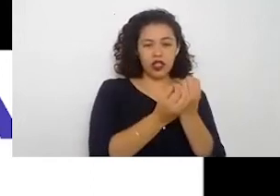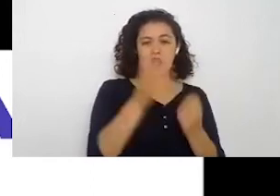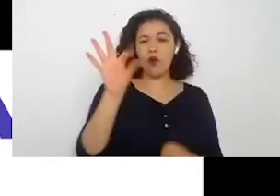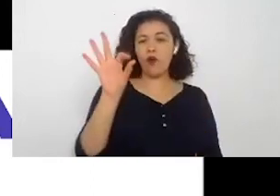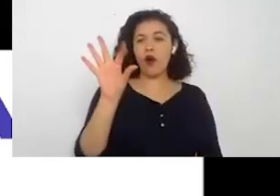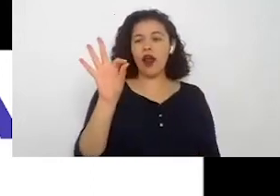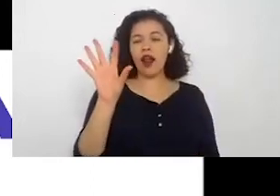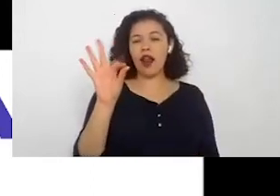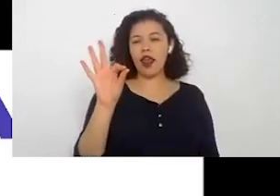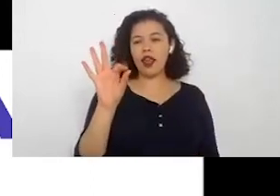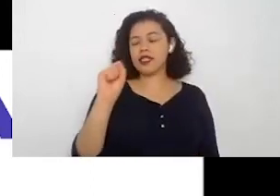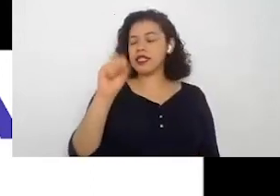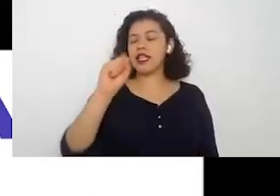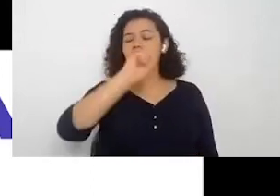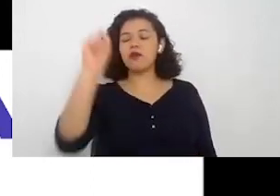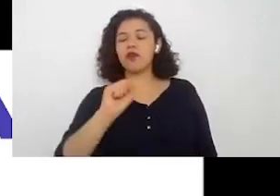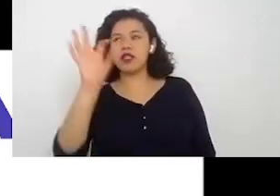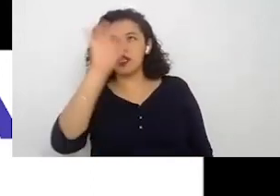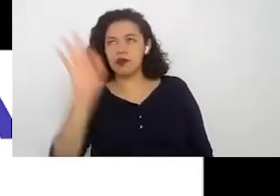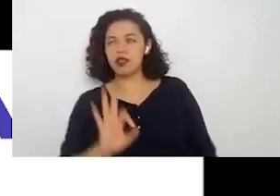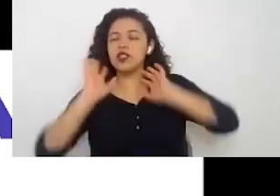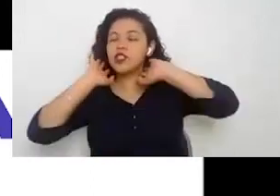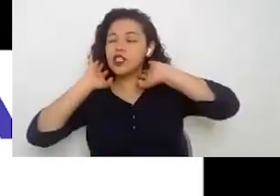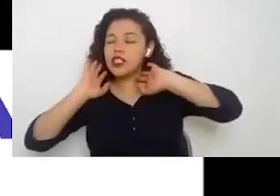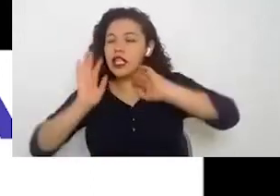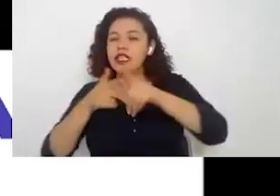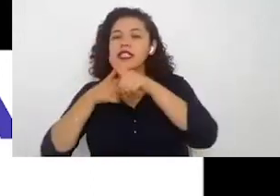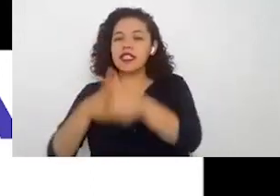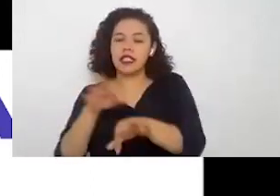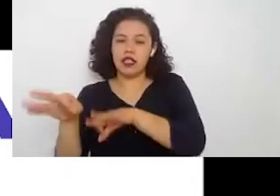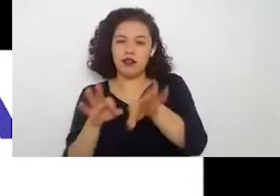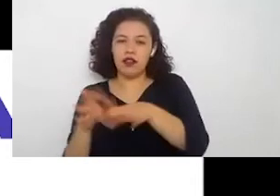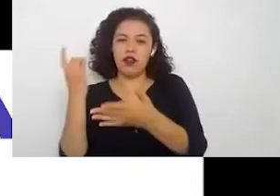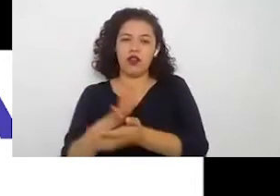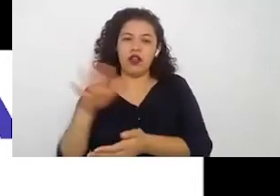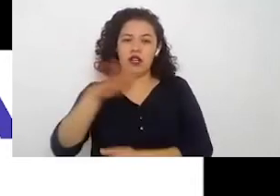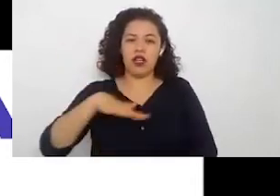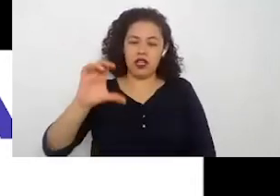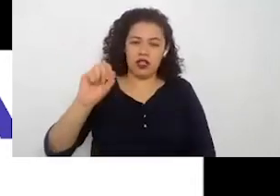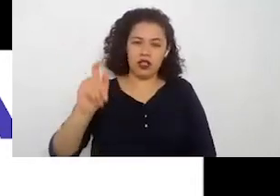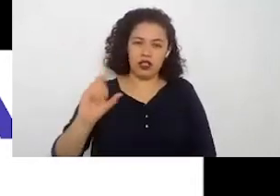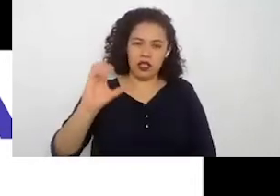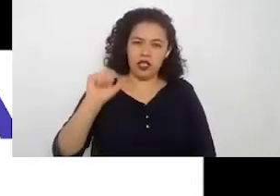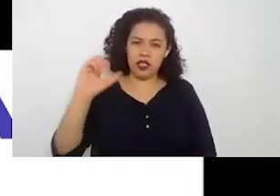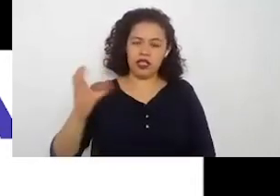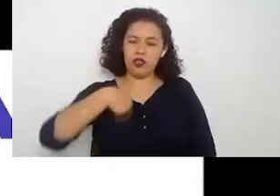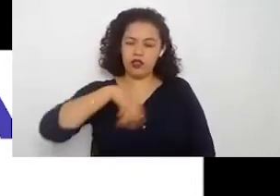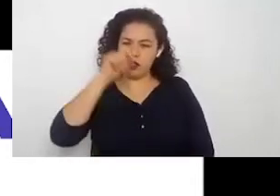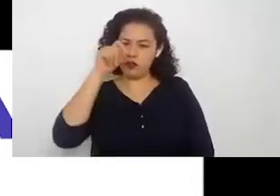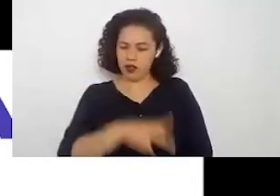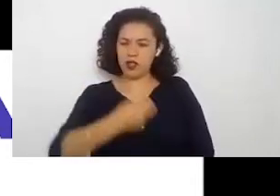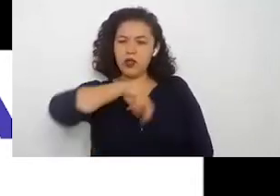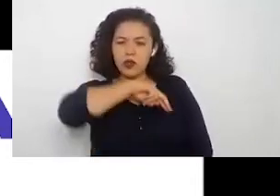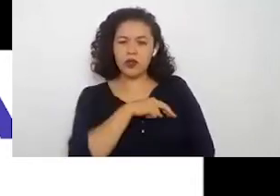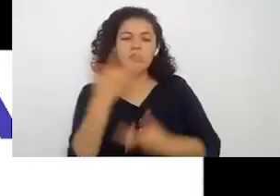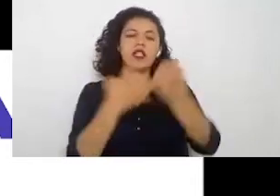de desarrollo sostenible, que no, sé que no son nada más de las organizaciones de la sociedad civil, son de nosotros como individuos, son de las empresas, son de